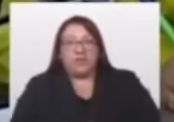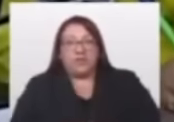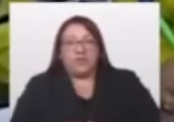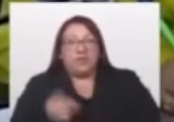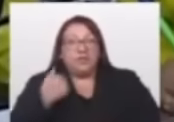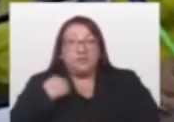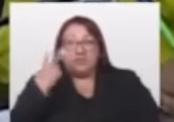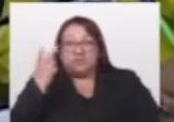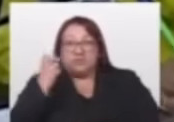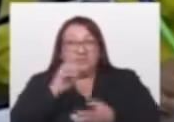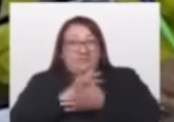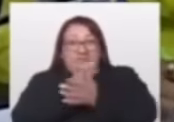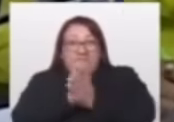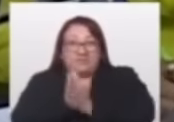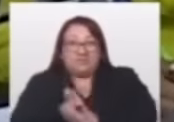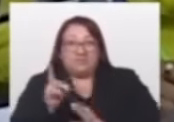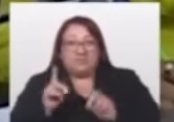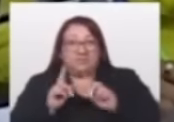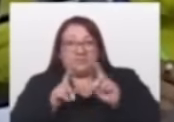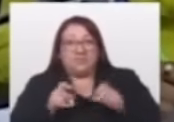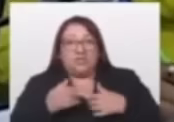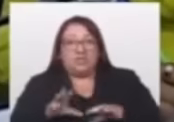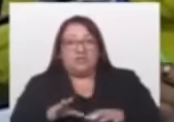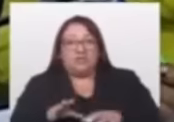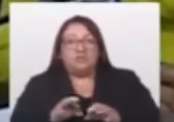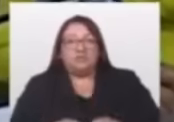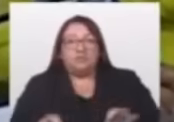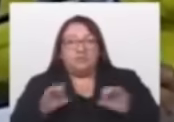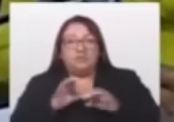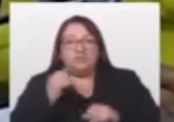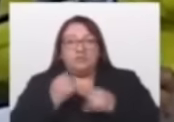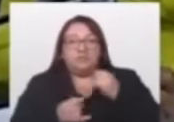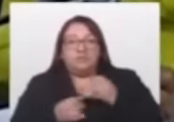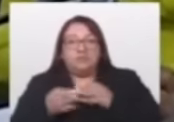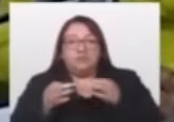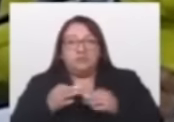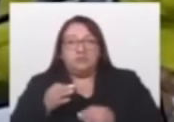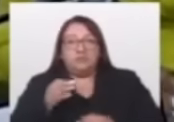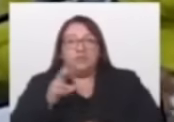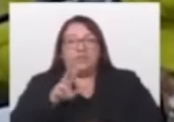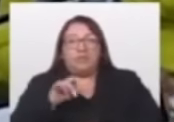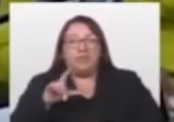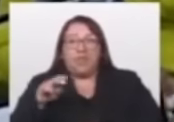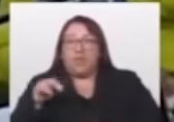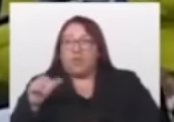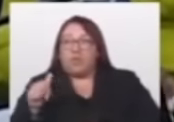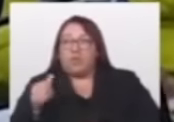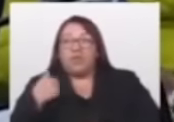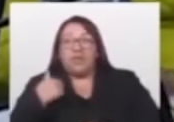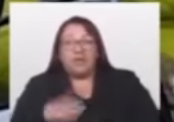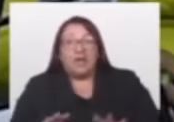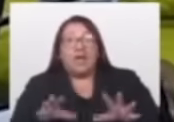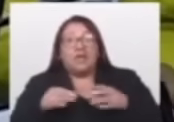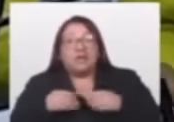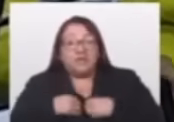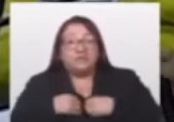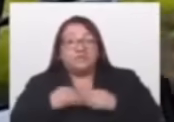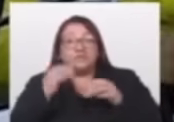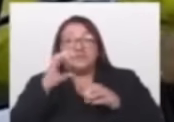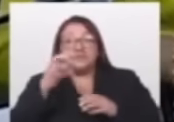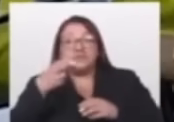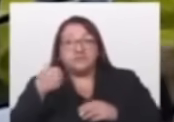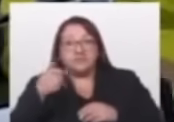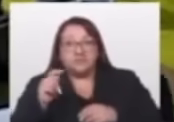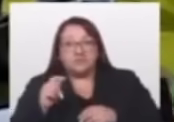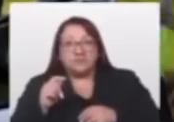escuchado absolutamente ninguna intervención que haga hincapié de las últimas declaraciones del señor Villanueva, que reconoce los chats